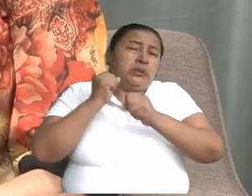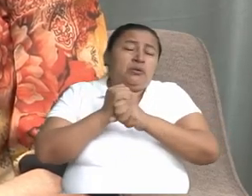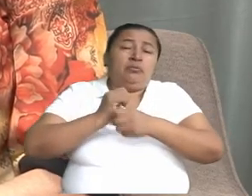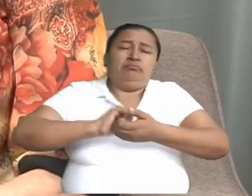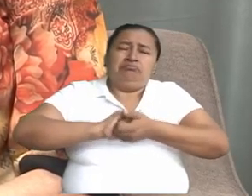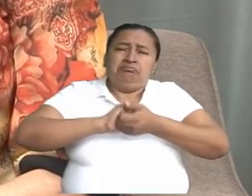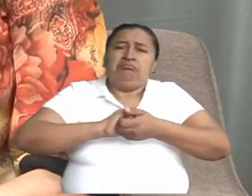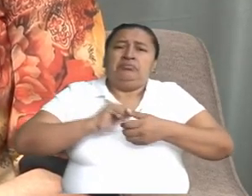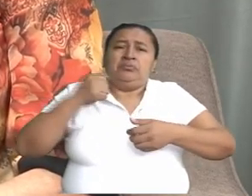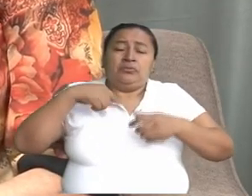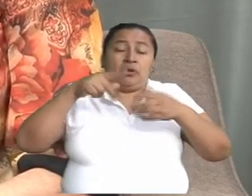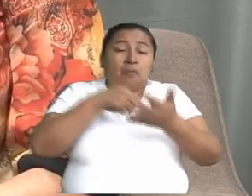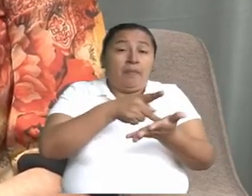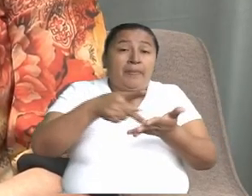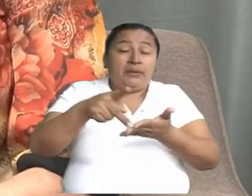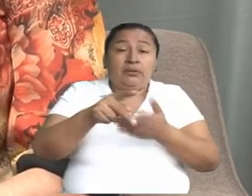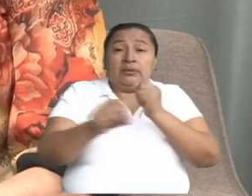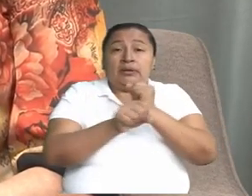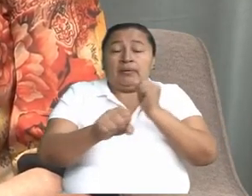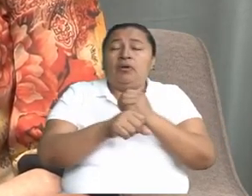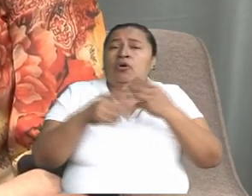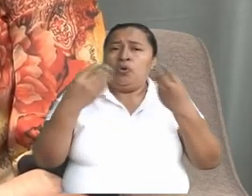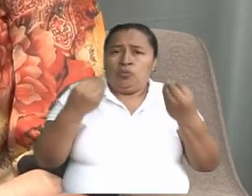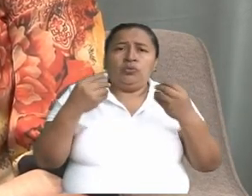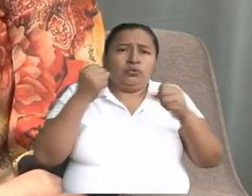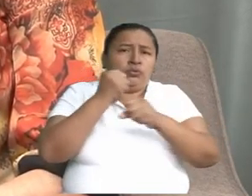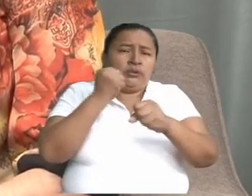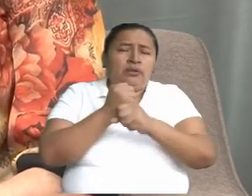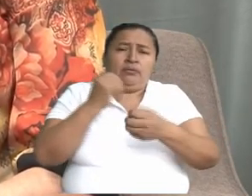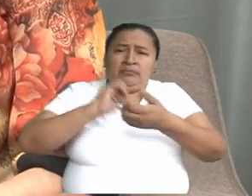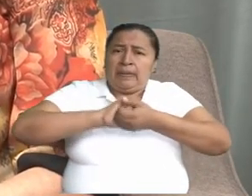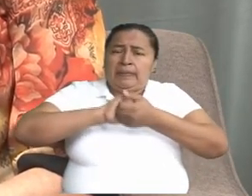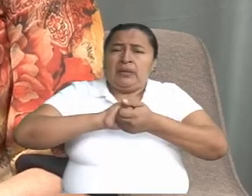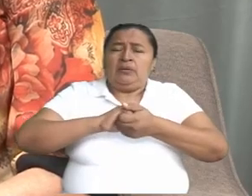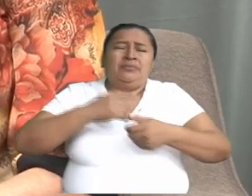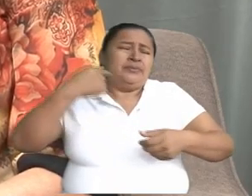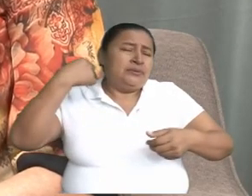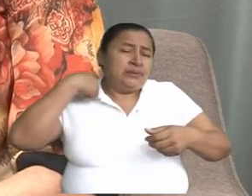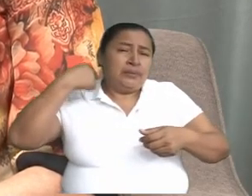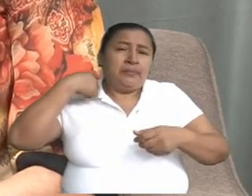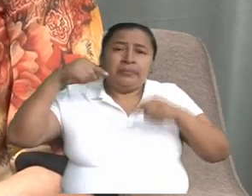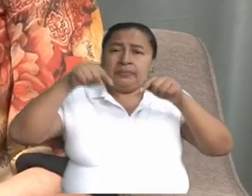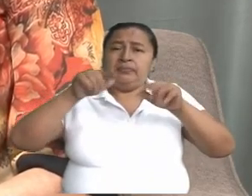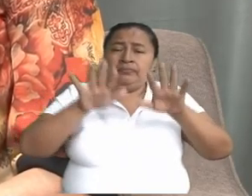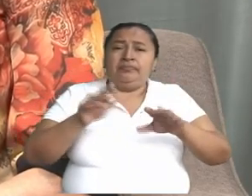muchos años como Partido del Trabajo. Hemos estado siempre,